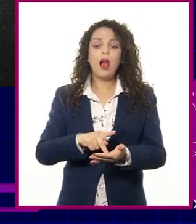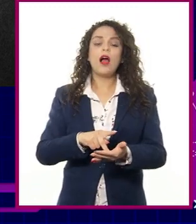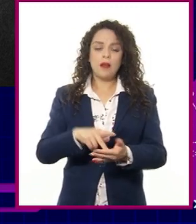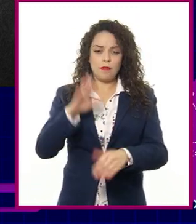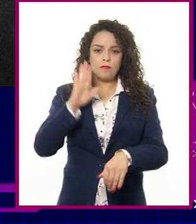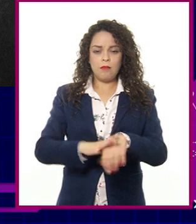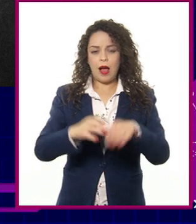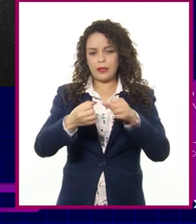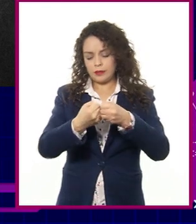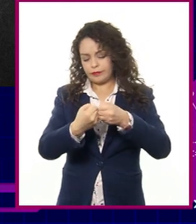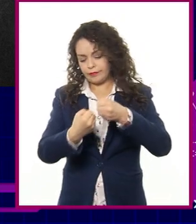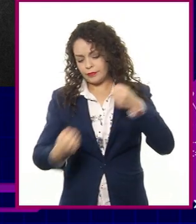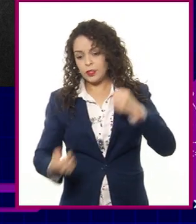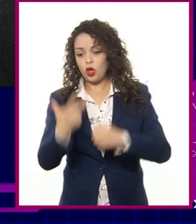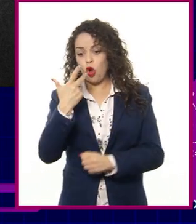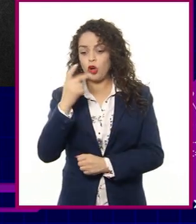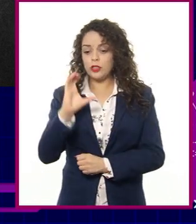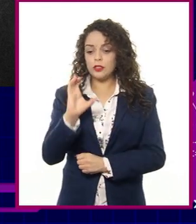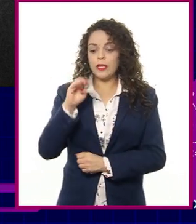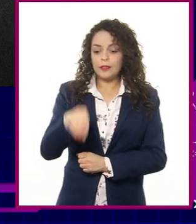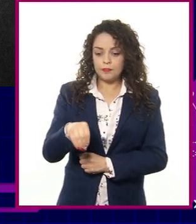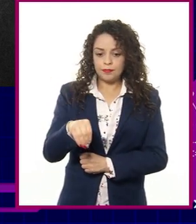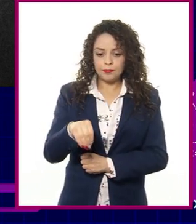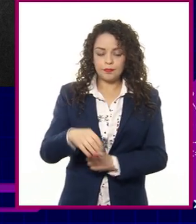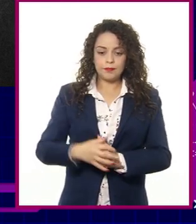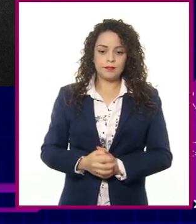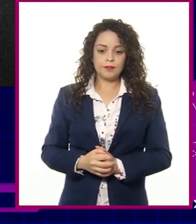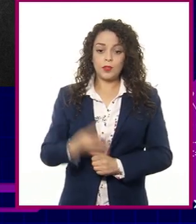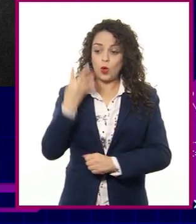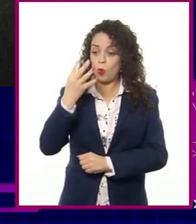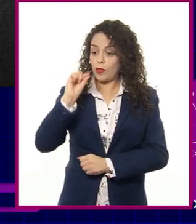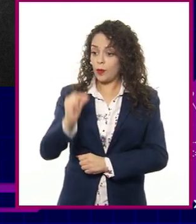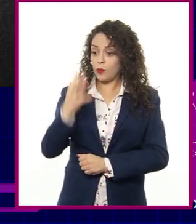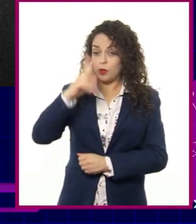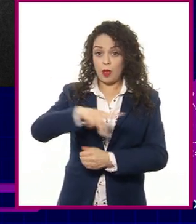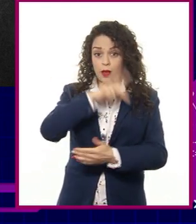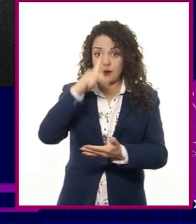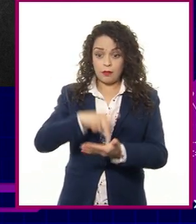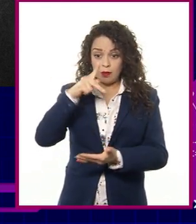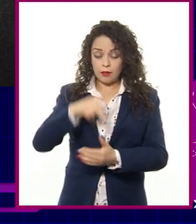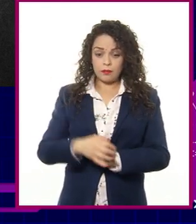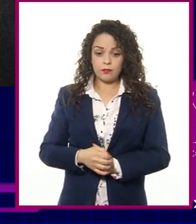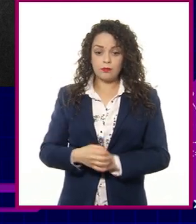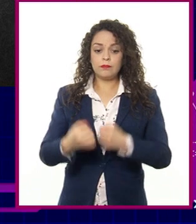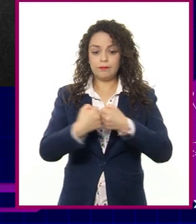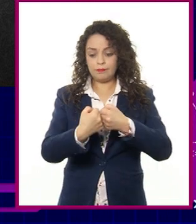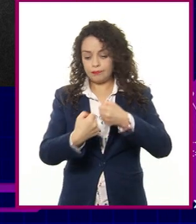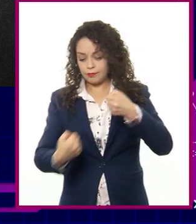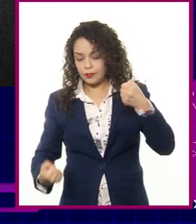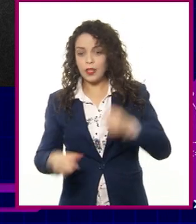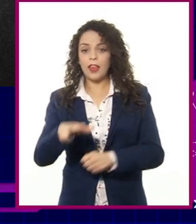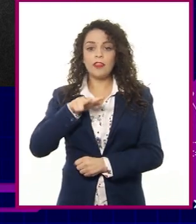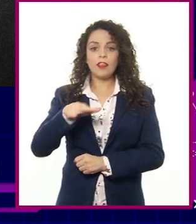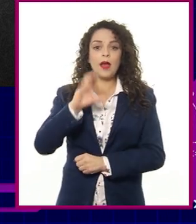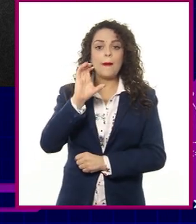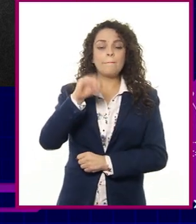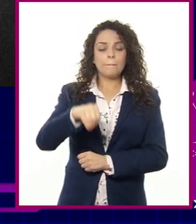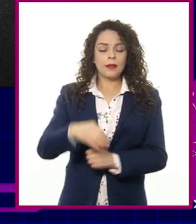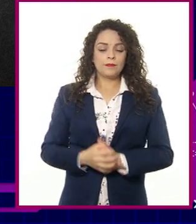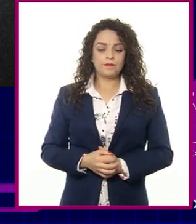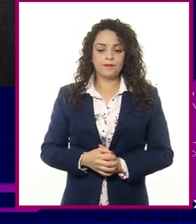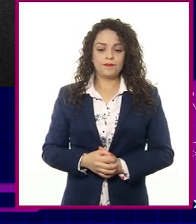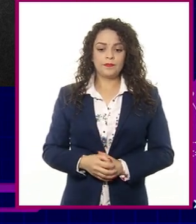8 centímetros. Con una de 4.5 kilogramos, aumenta 18 centímetros. Y con